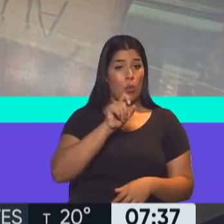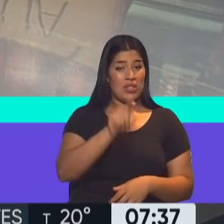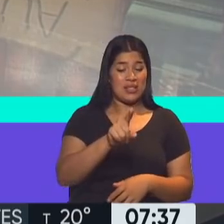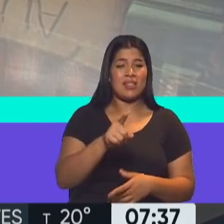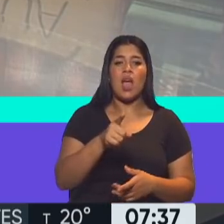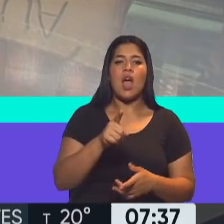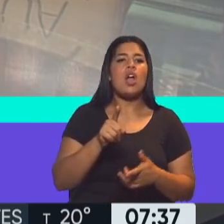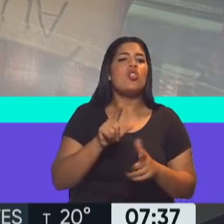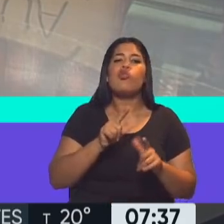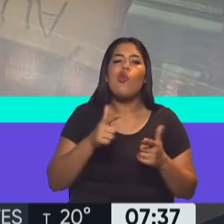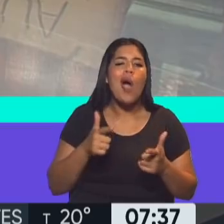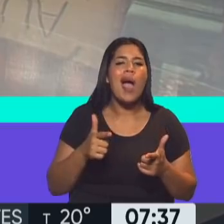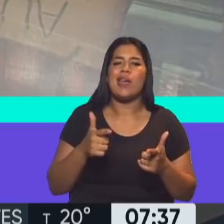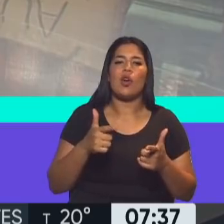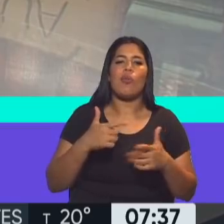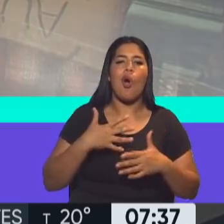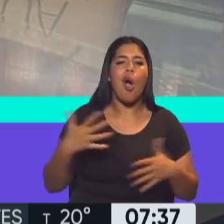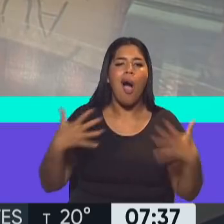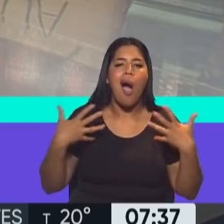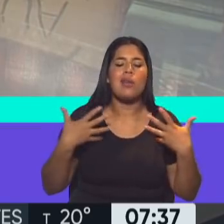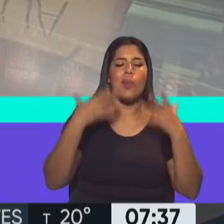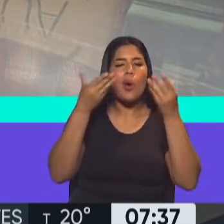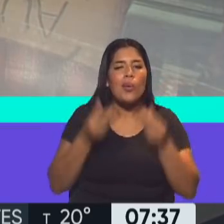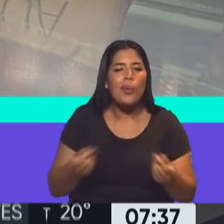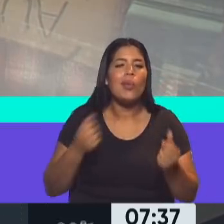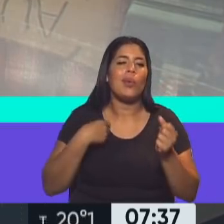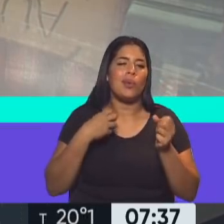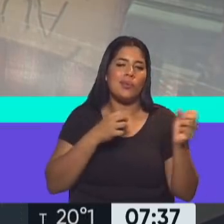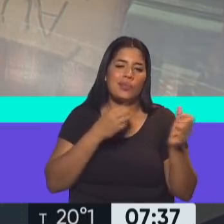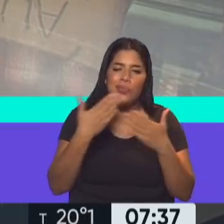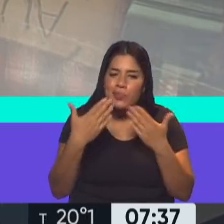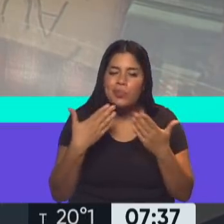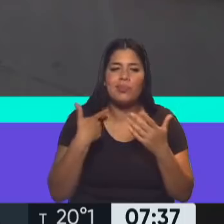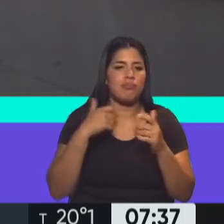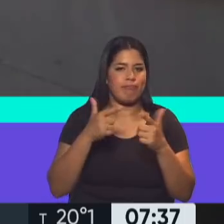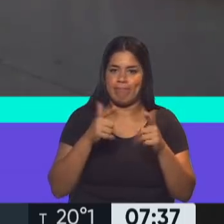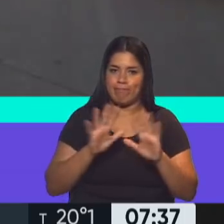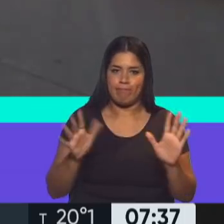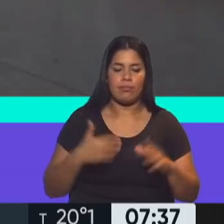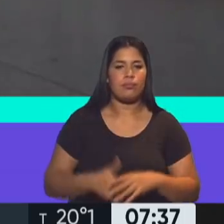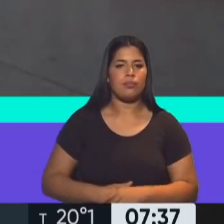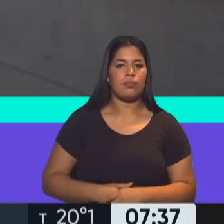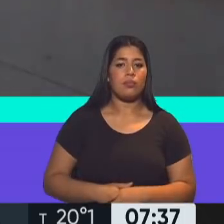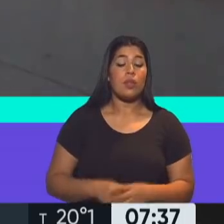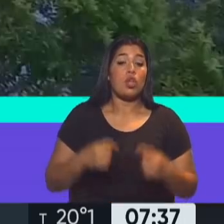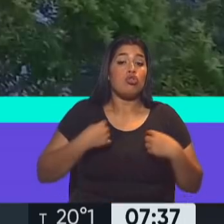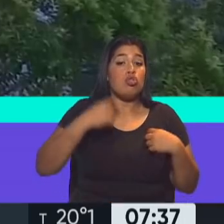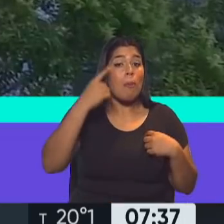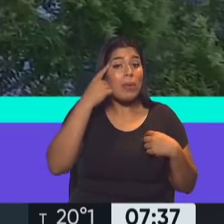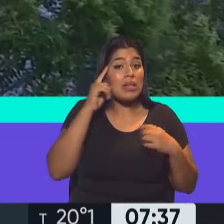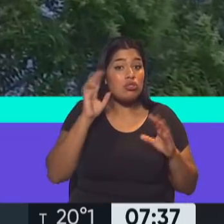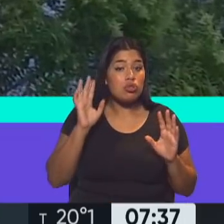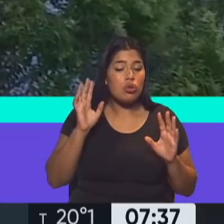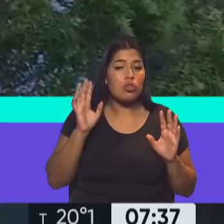están esperando? ¿Qué gesto están esperando del gobierno provincial, del gobierno de Chubut, ante esta situación? Yo creo que el único camino que hay